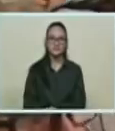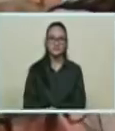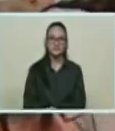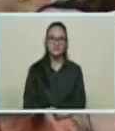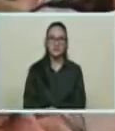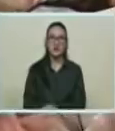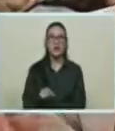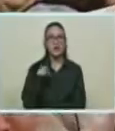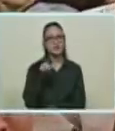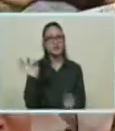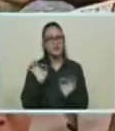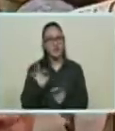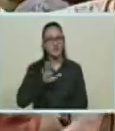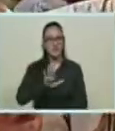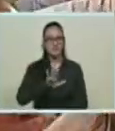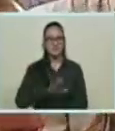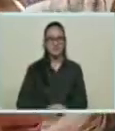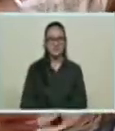Esa es la solución.